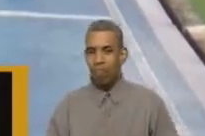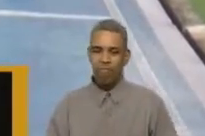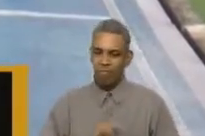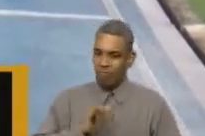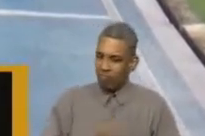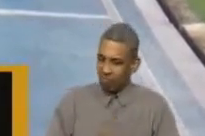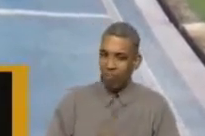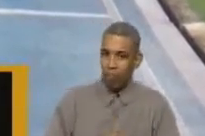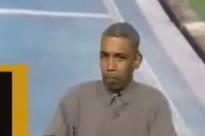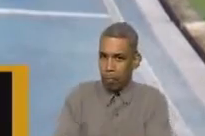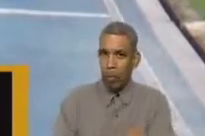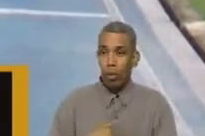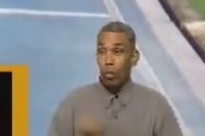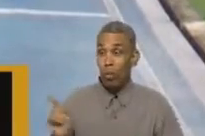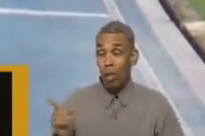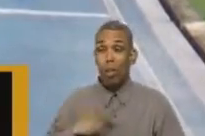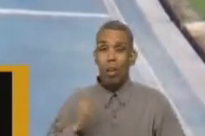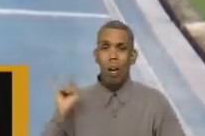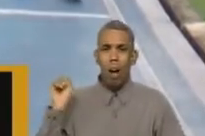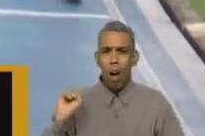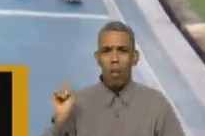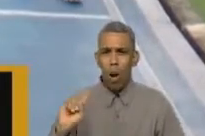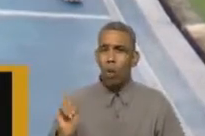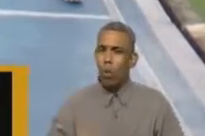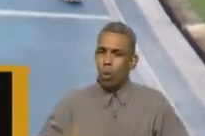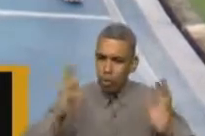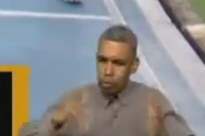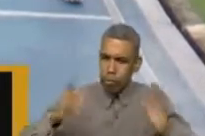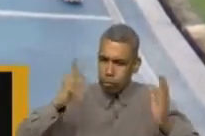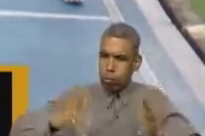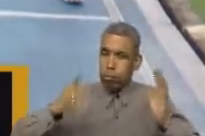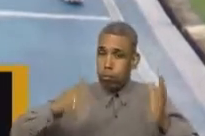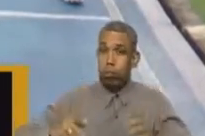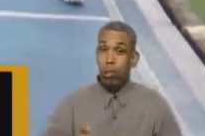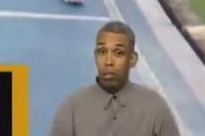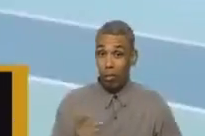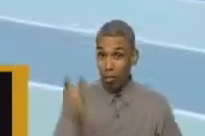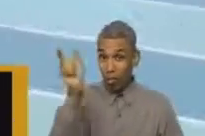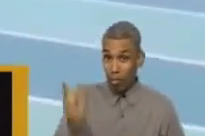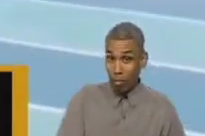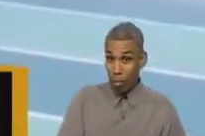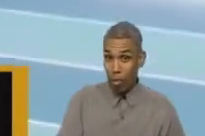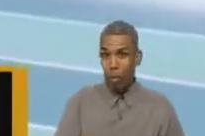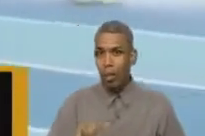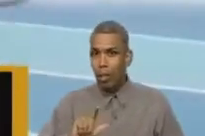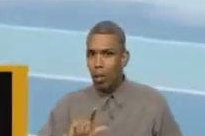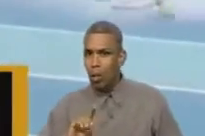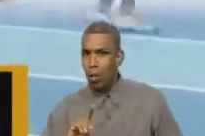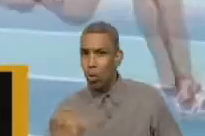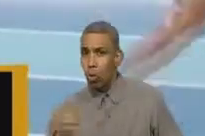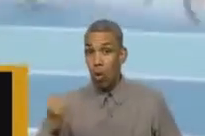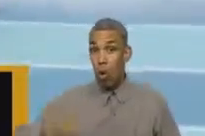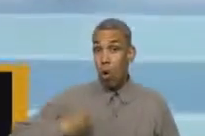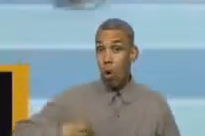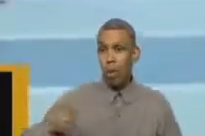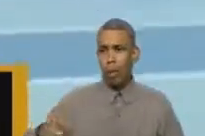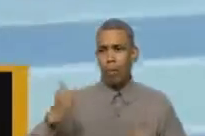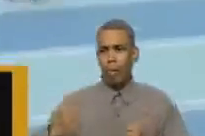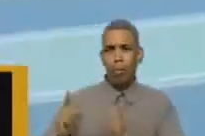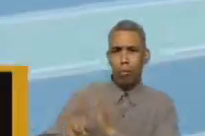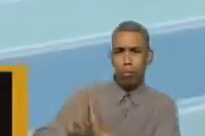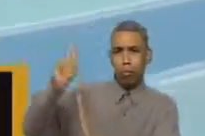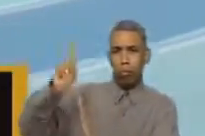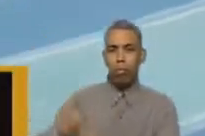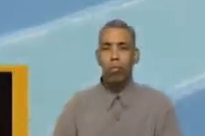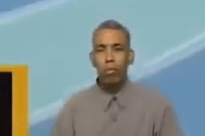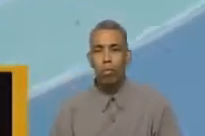de trabajo, esfuerzo y sacrificio para alcanzar el puesto que hoy tiene en el puerto petrolero con un excelente representación en el exterior.